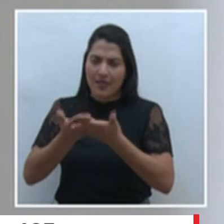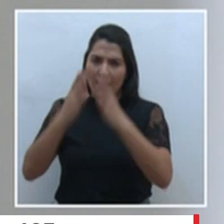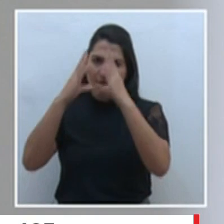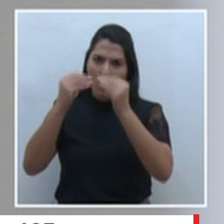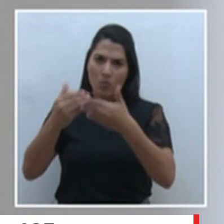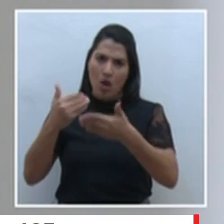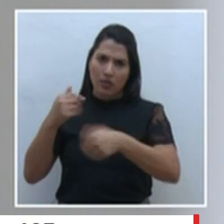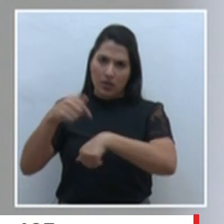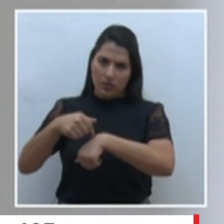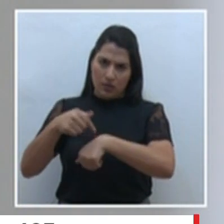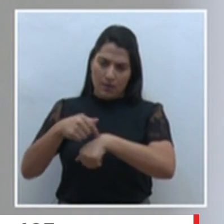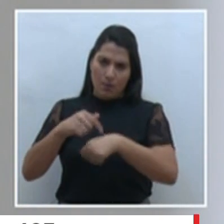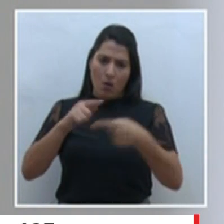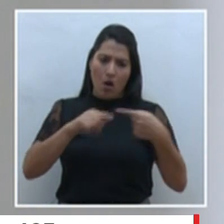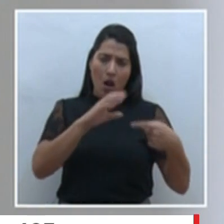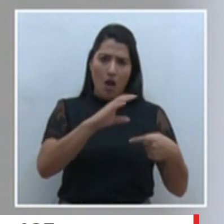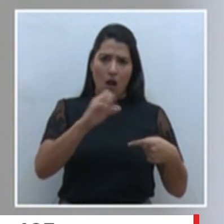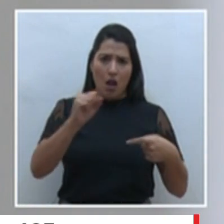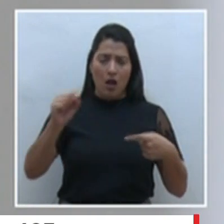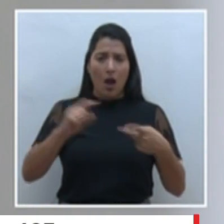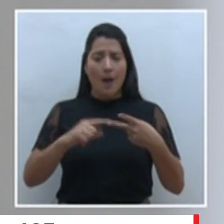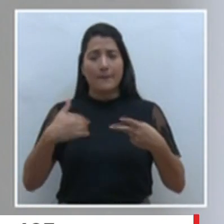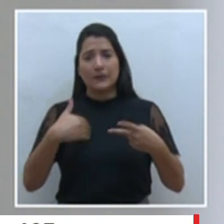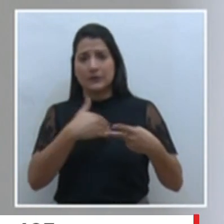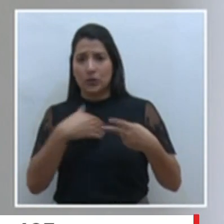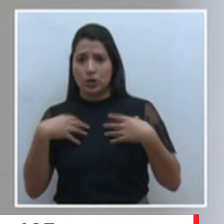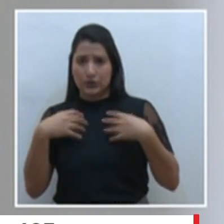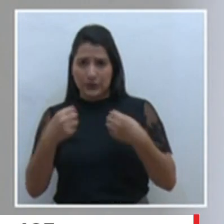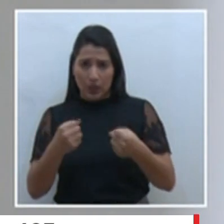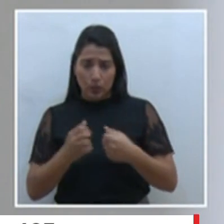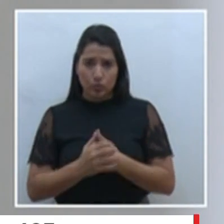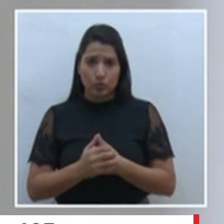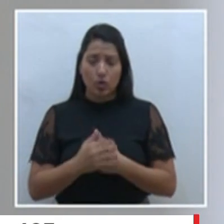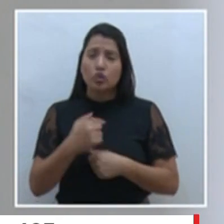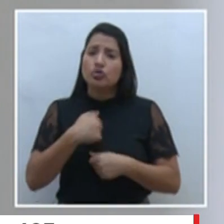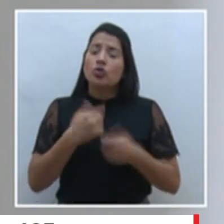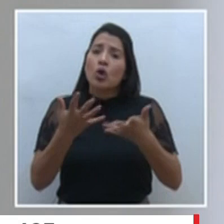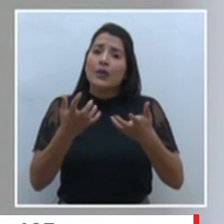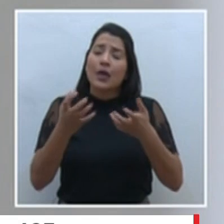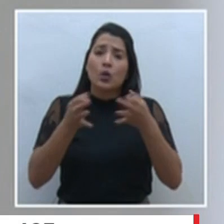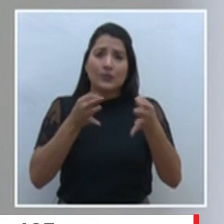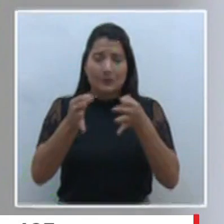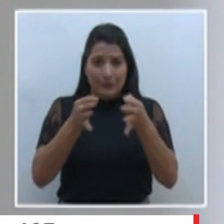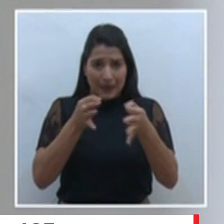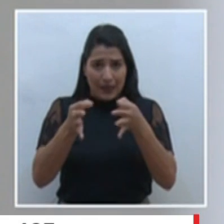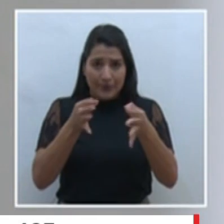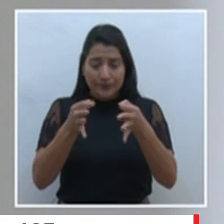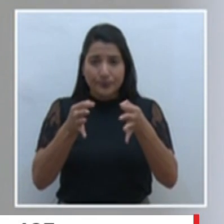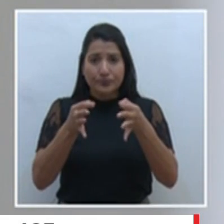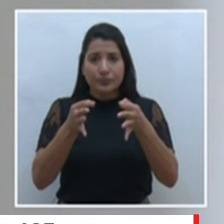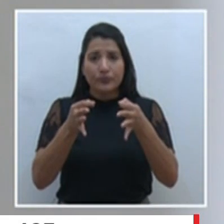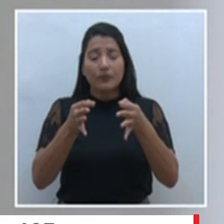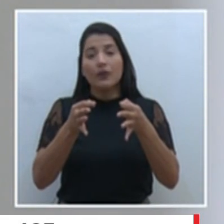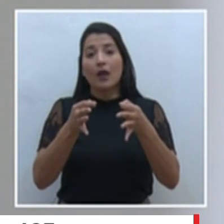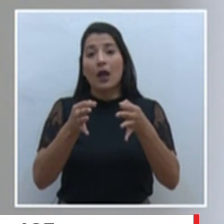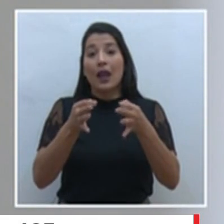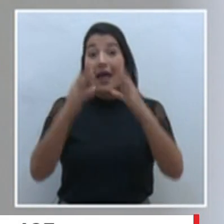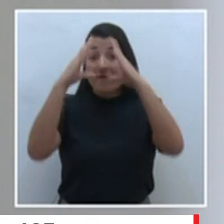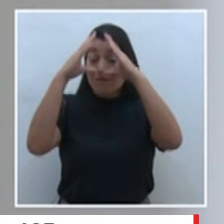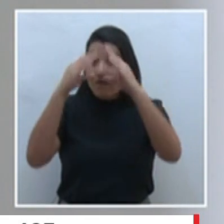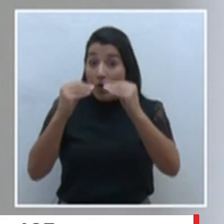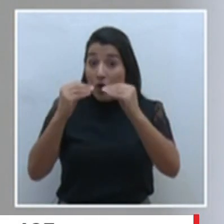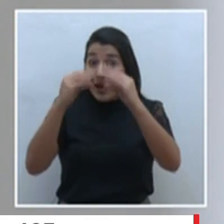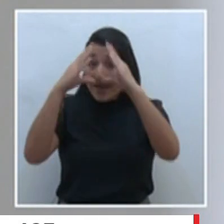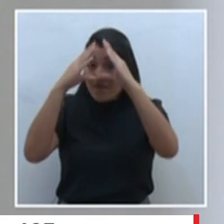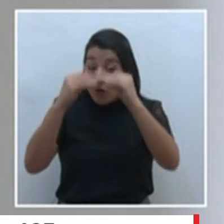en la Caja Costarricense como en el Ministerio de Salud. Yo quiero aclarar que la presentación como tal que estuvo circulando hoy no es del Ministerio de Salud, es